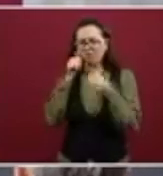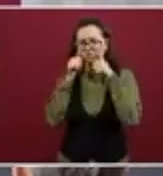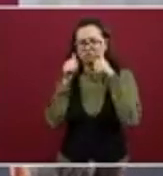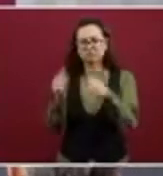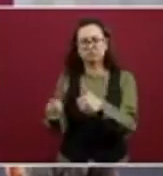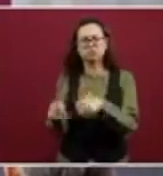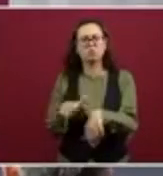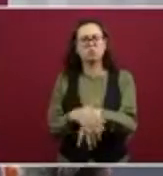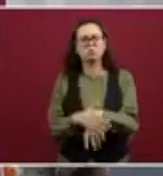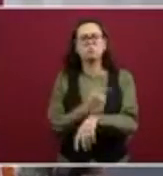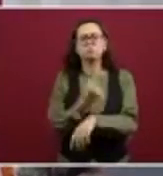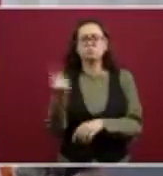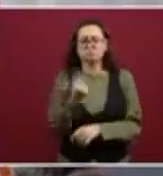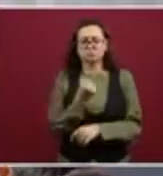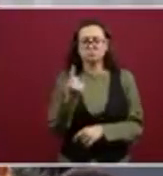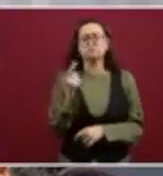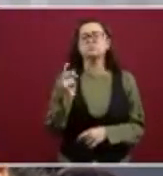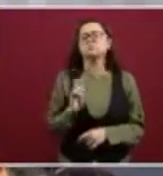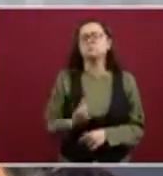porque en efecto